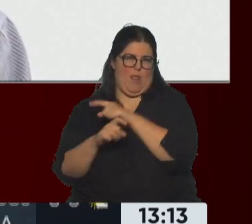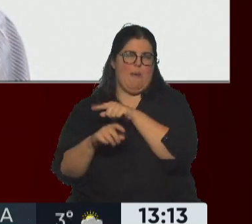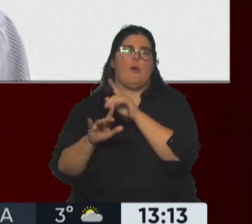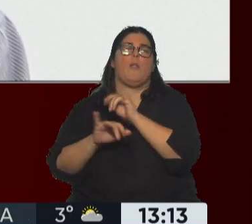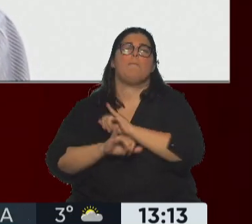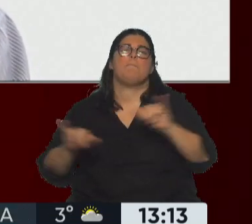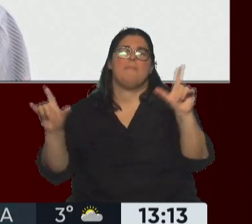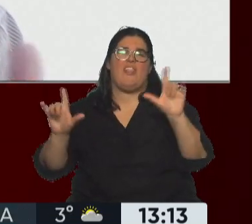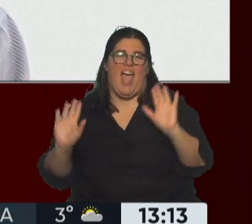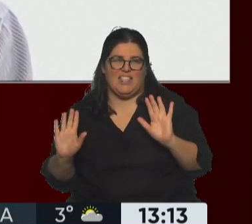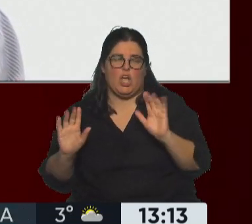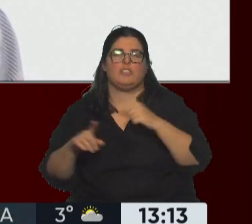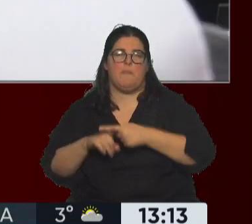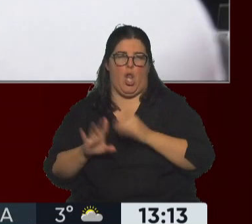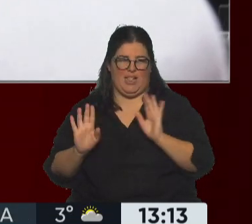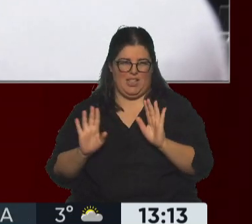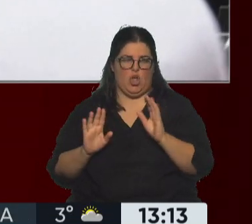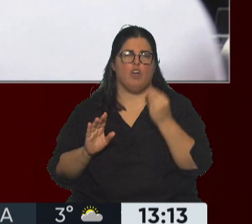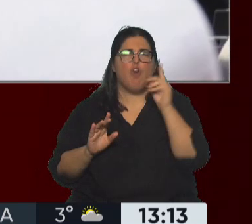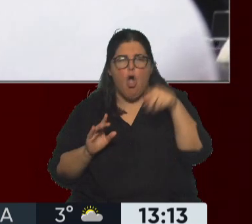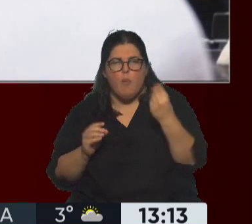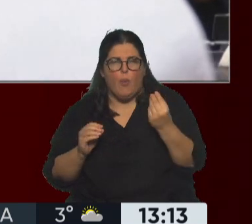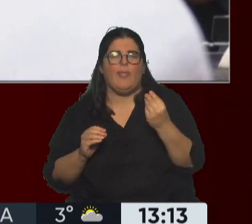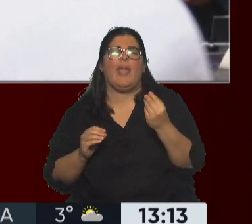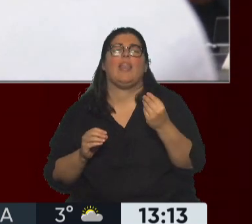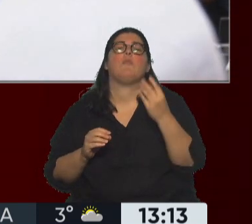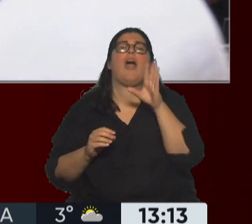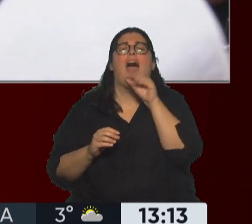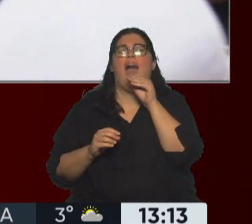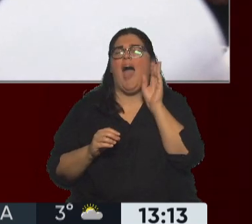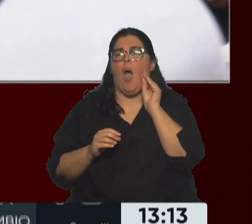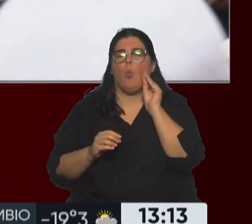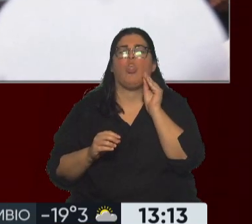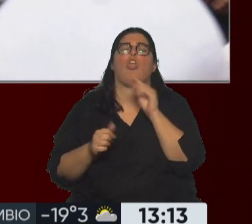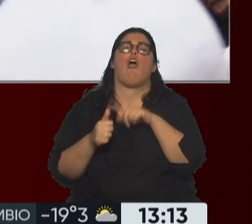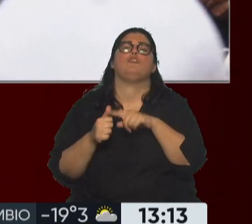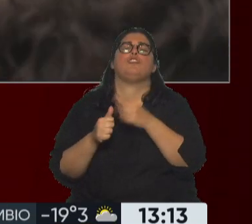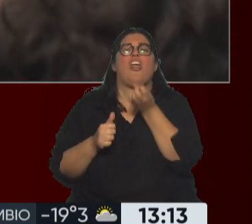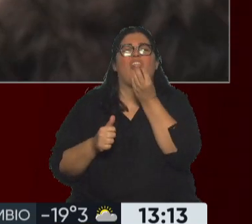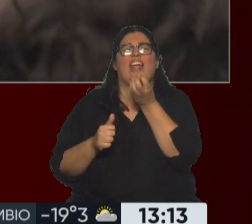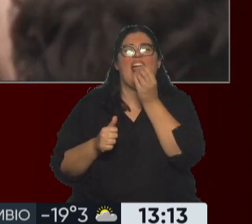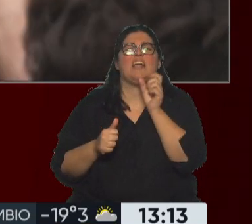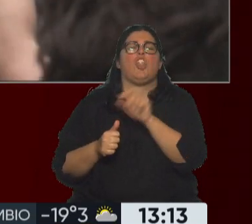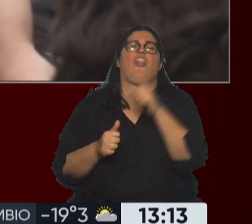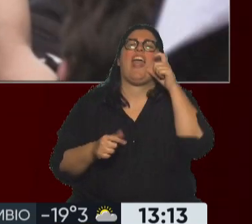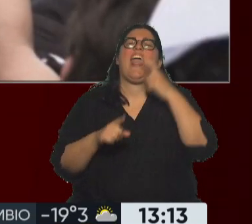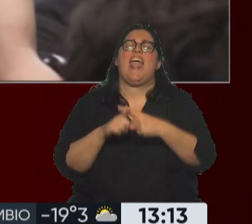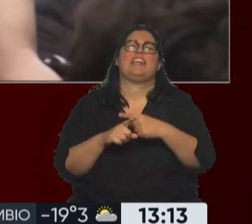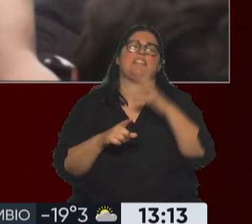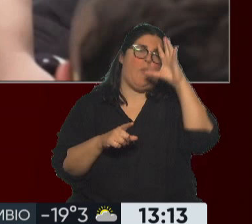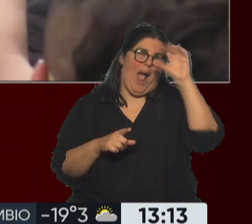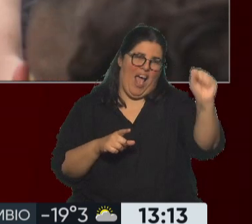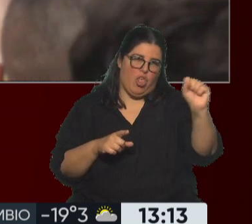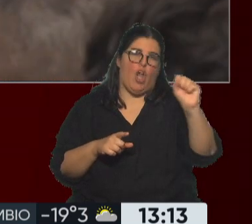mediáticos y políticos que se había derivado de lo que eran unos audios y declaraciones de quien era el ex embajador en Venezuela, de